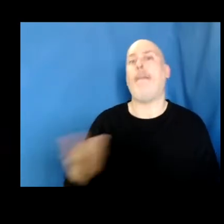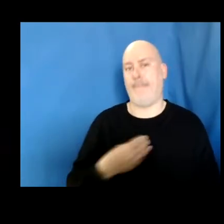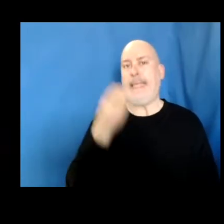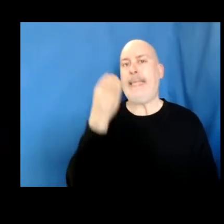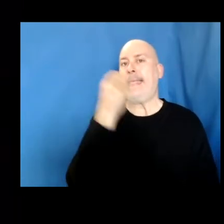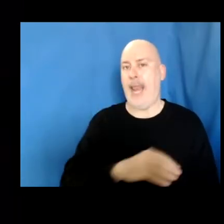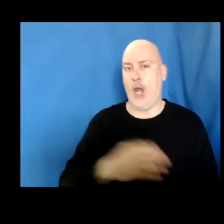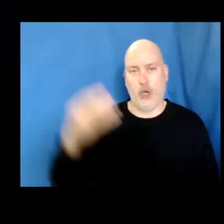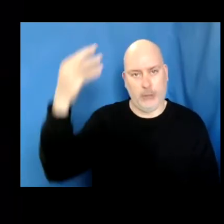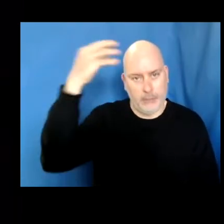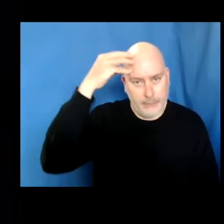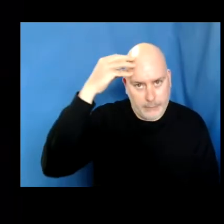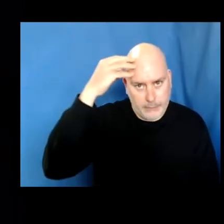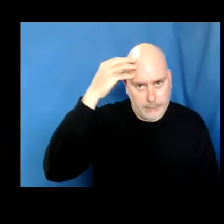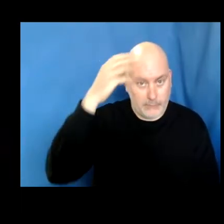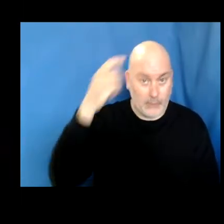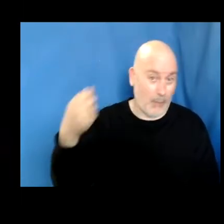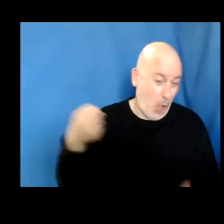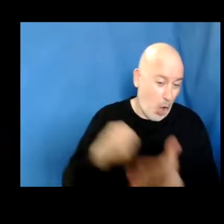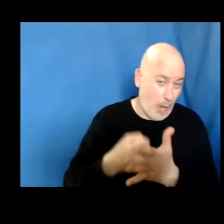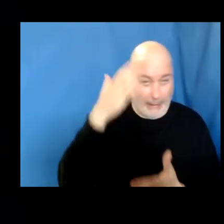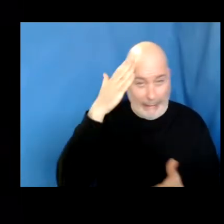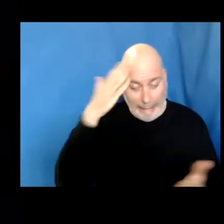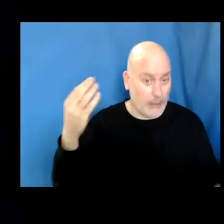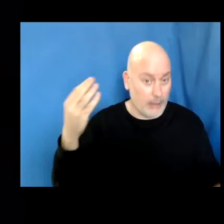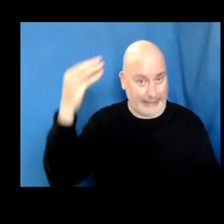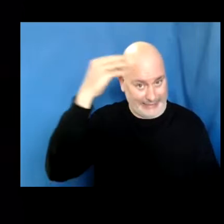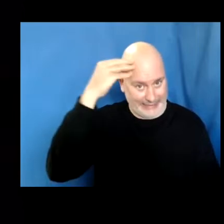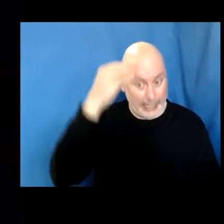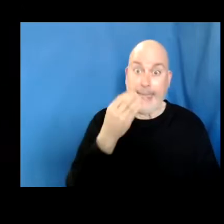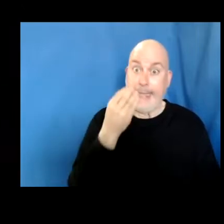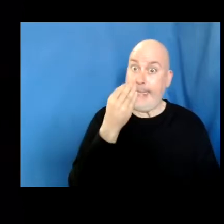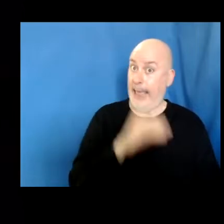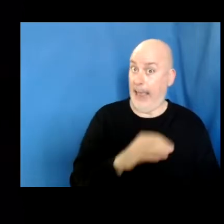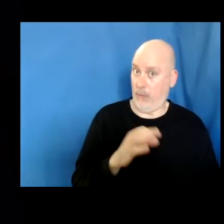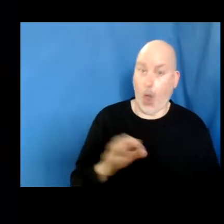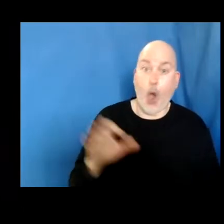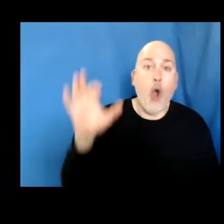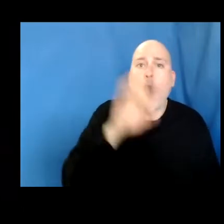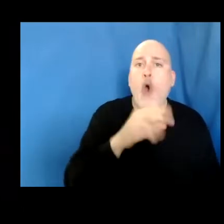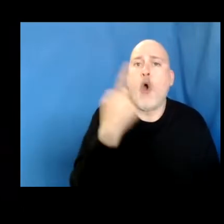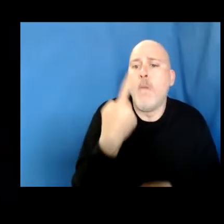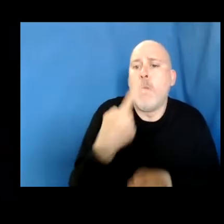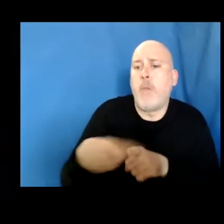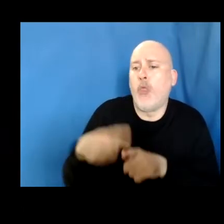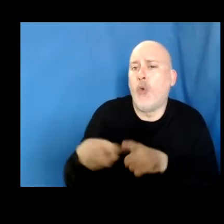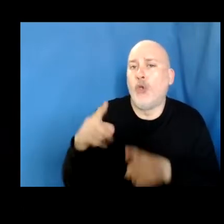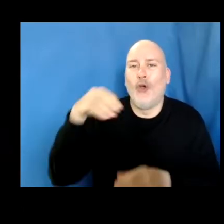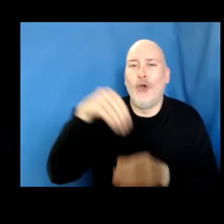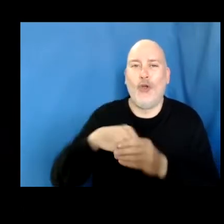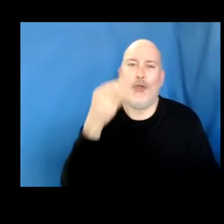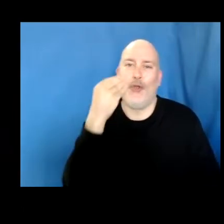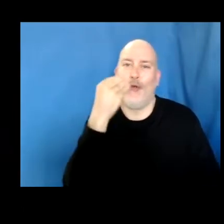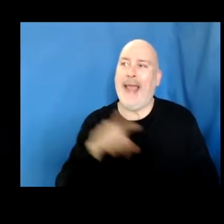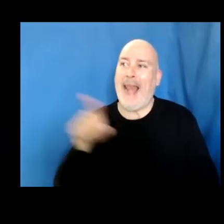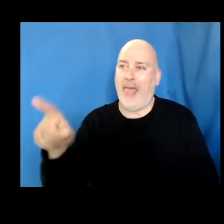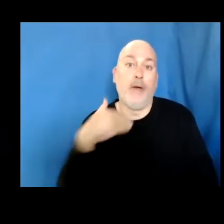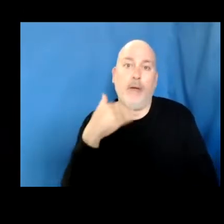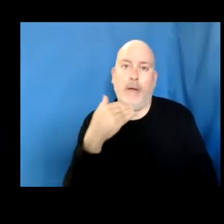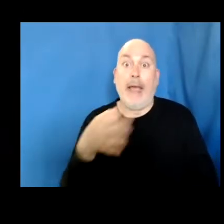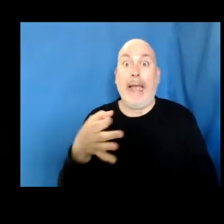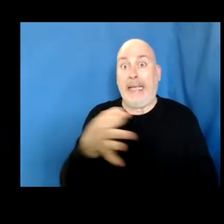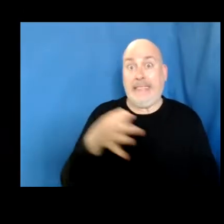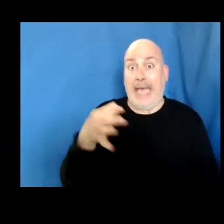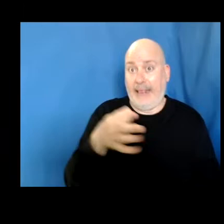hielo en el golpe, en el sitio del golpe. Puede ser hielo como tal o puede ser cualquier producto que tengamos congelado en la nevera. Los